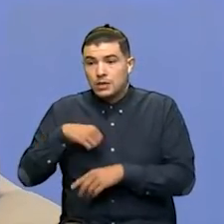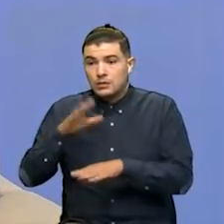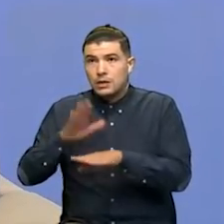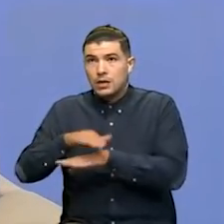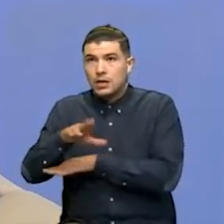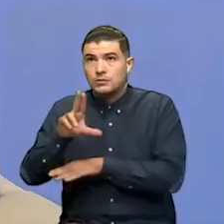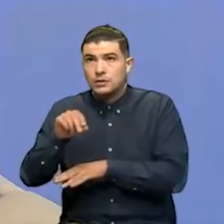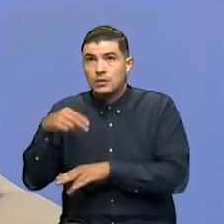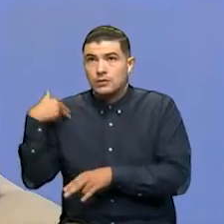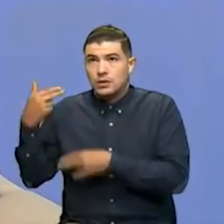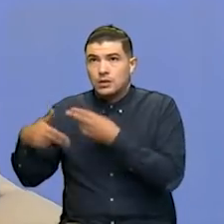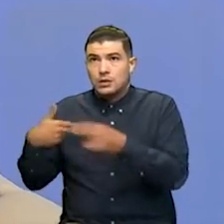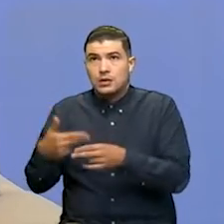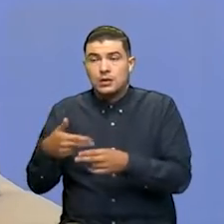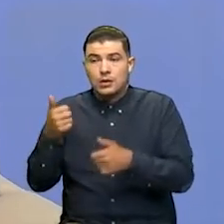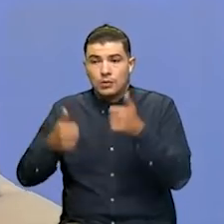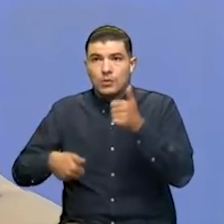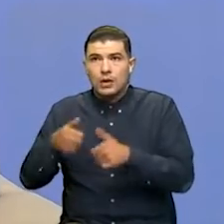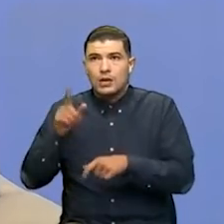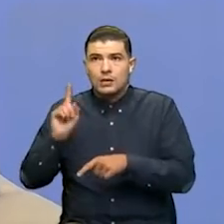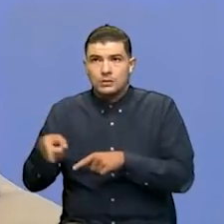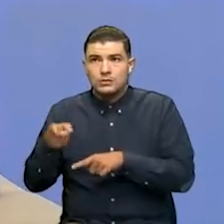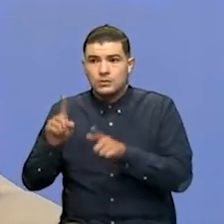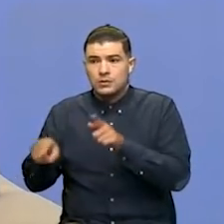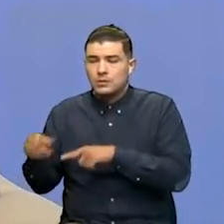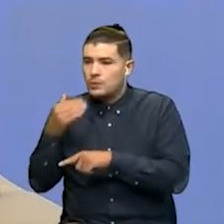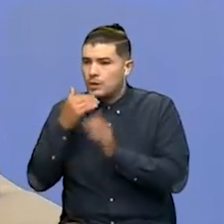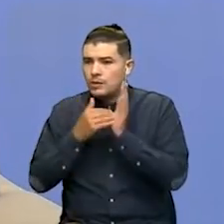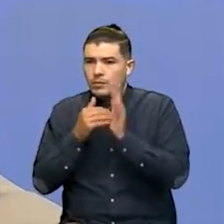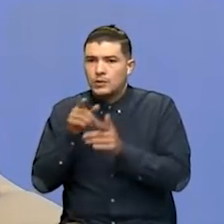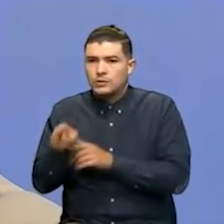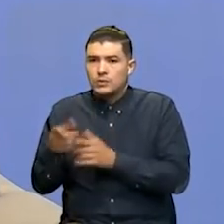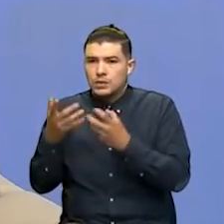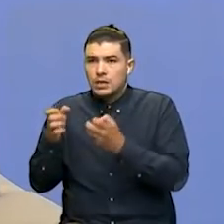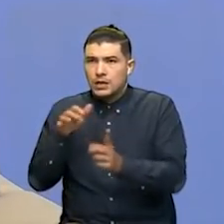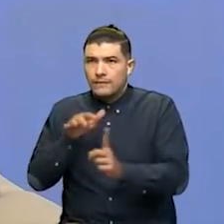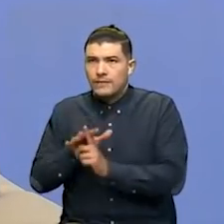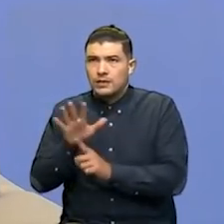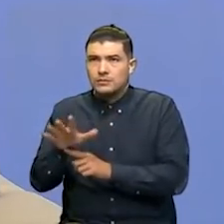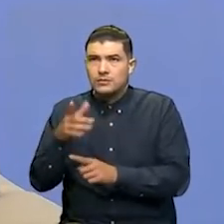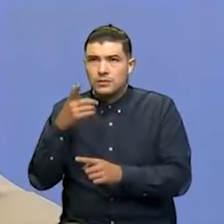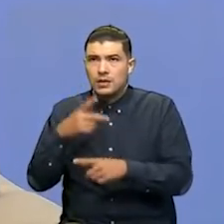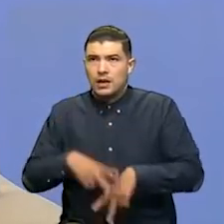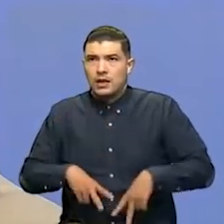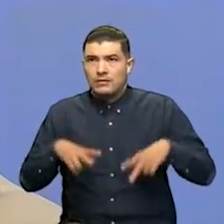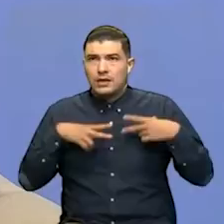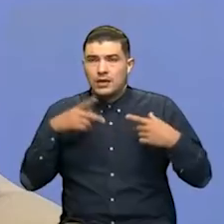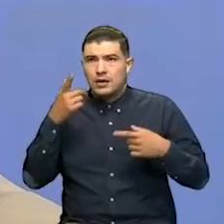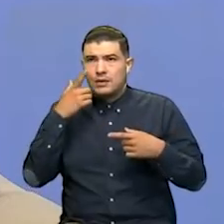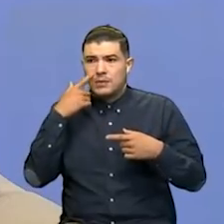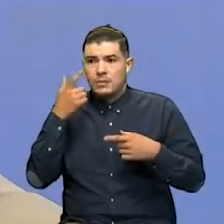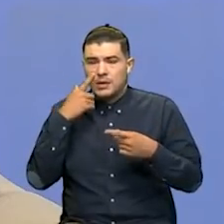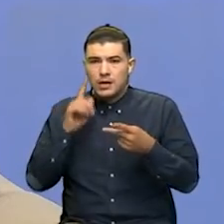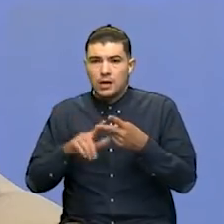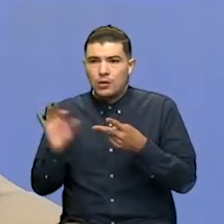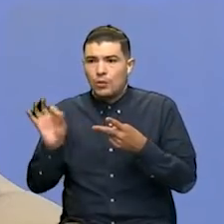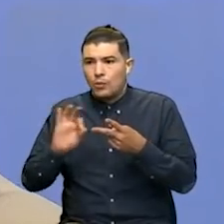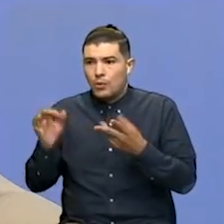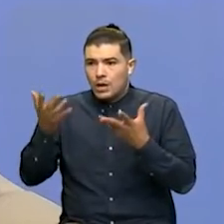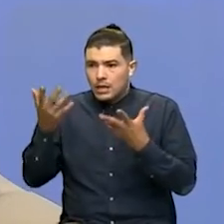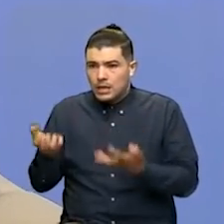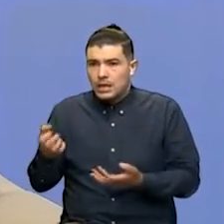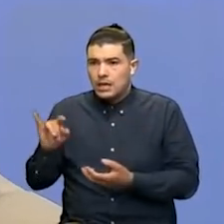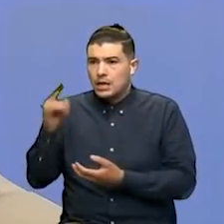de desheredamiento. Que pues ahí hay varias. Ejemplo, que él haya querido atentar contra la vida del padre o que haya querido pues, hacer